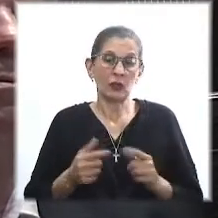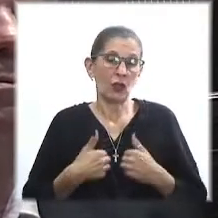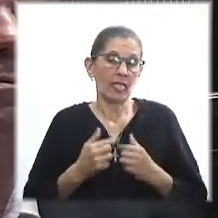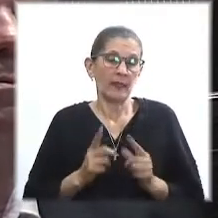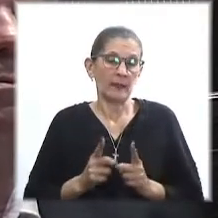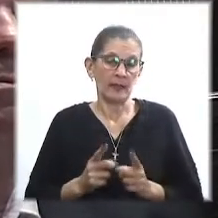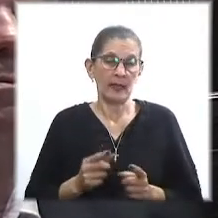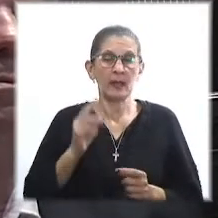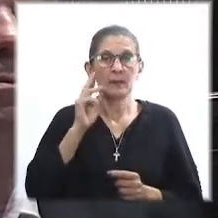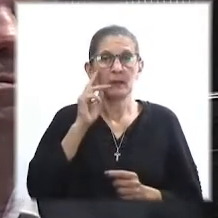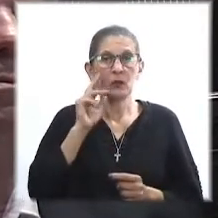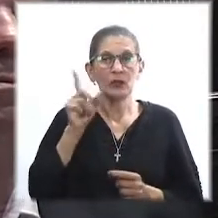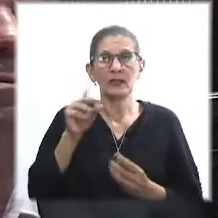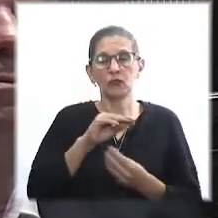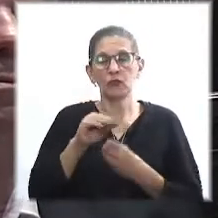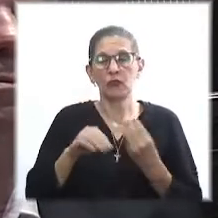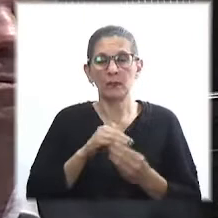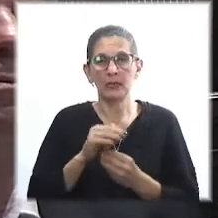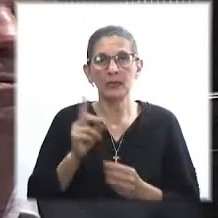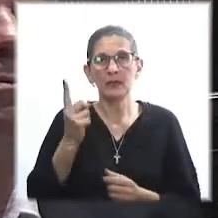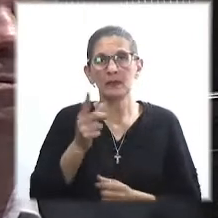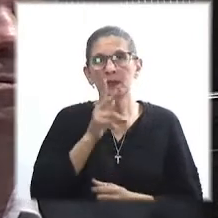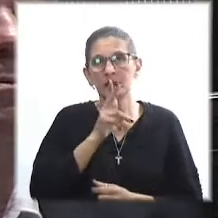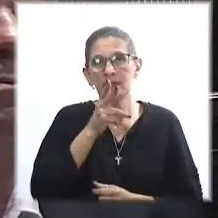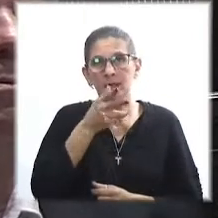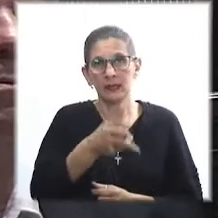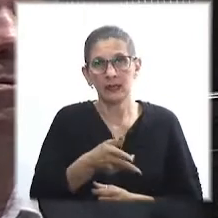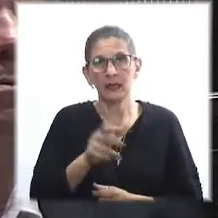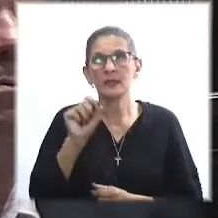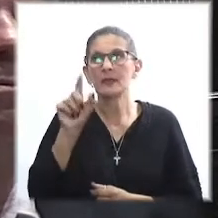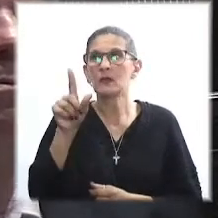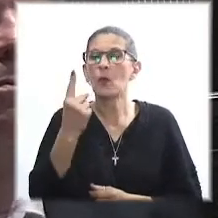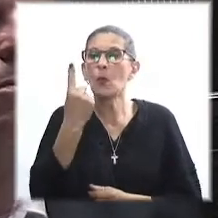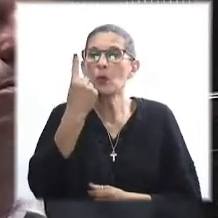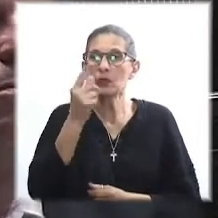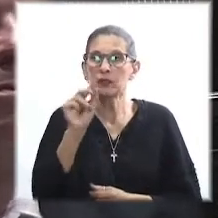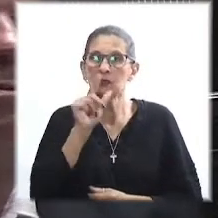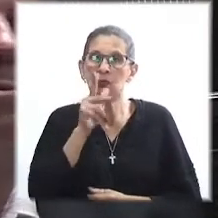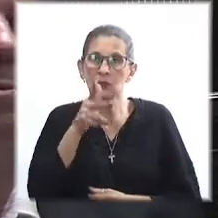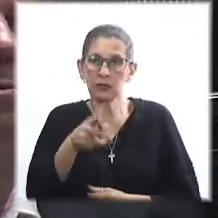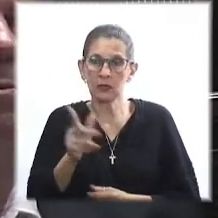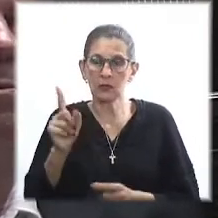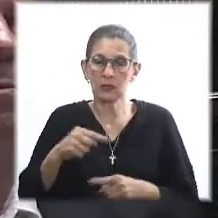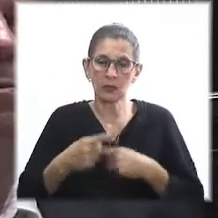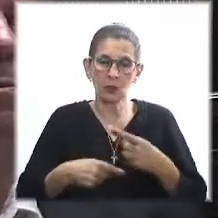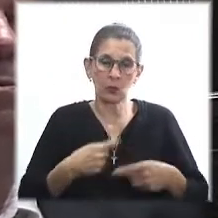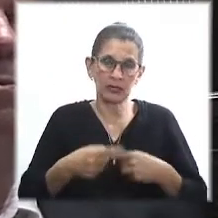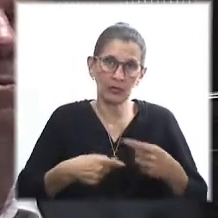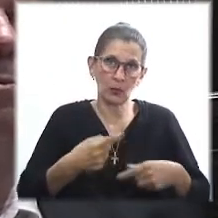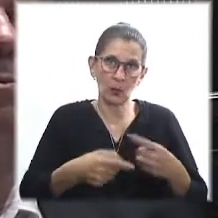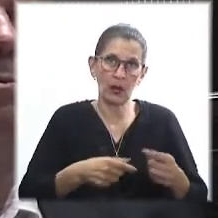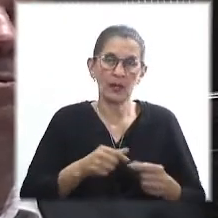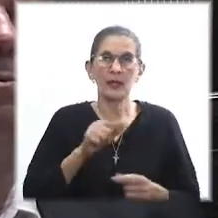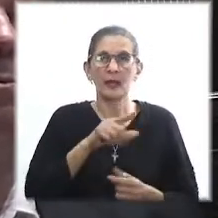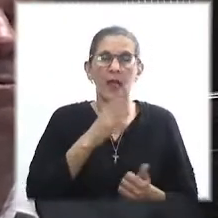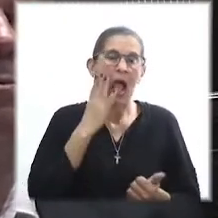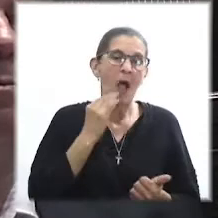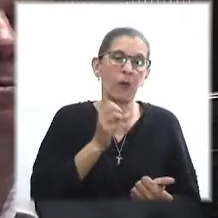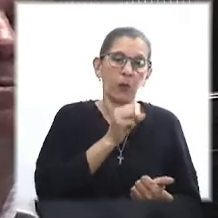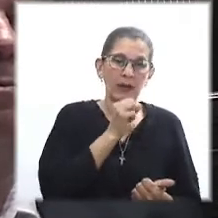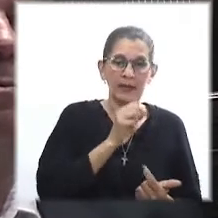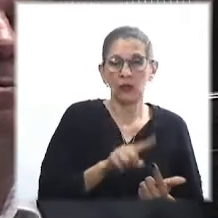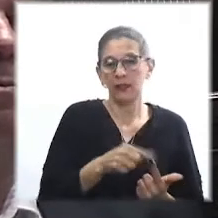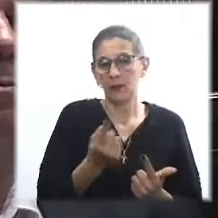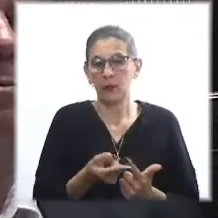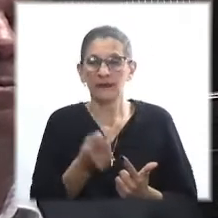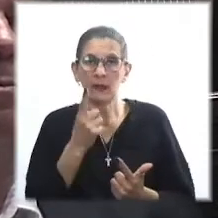su familia, a sus hijos, a uno de sus hijos en especial que continúa esa senda que le marcó el abuelo y luego el padre,